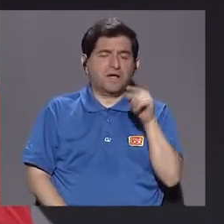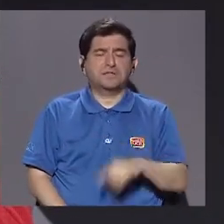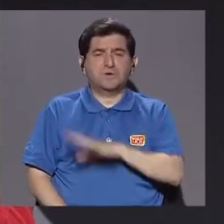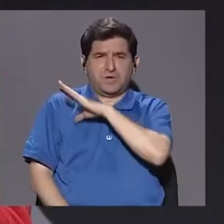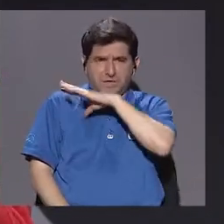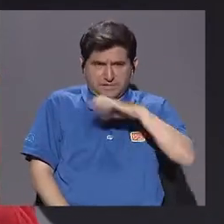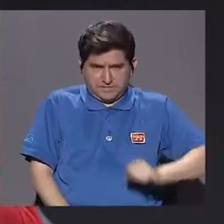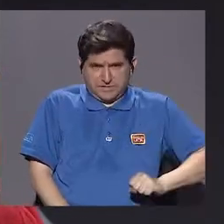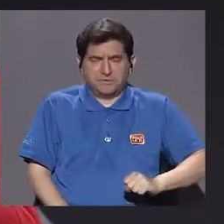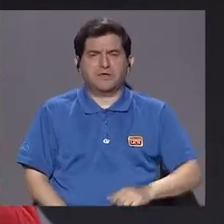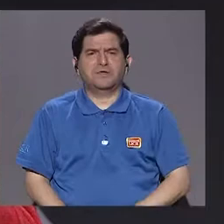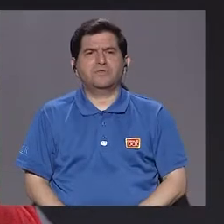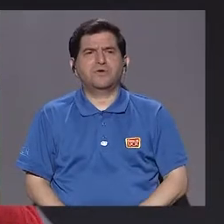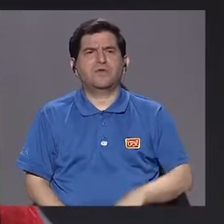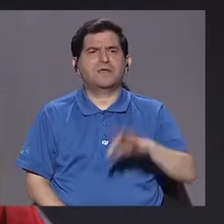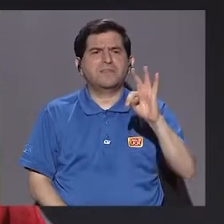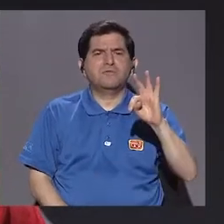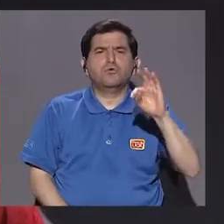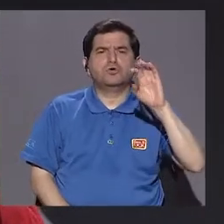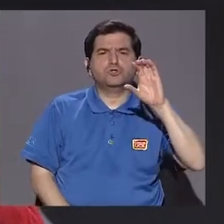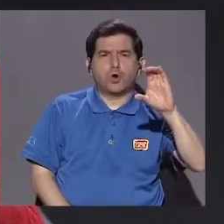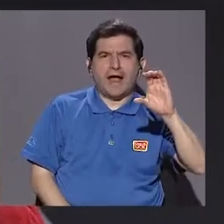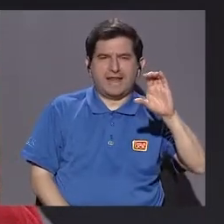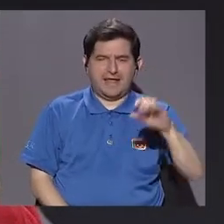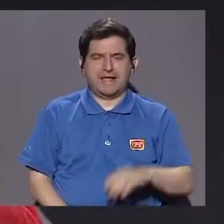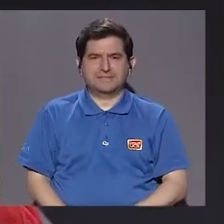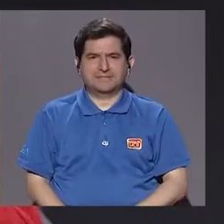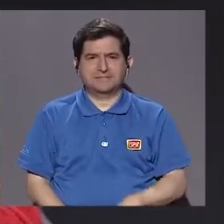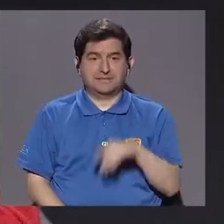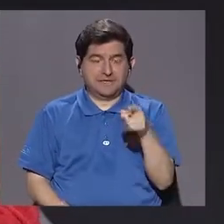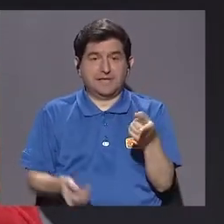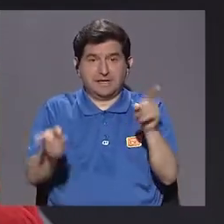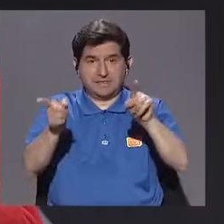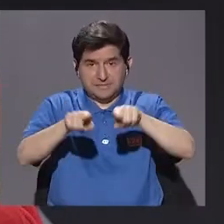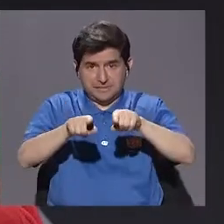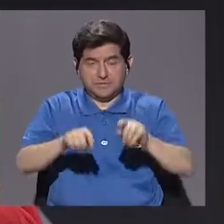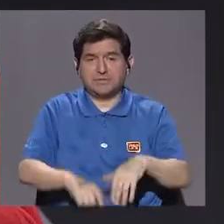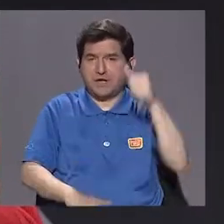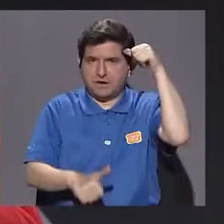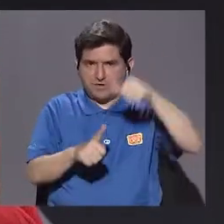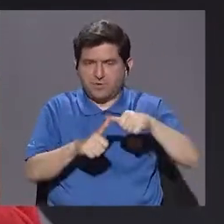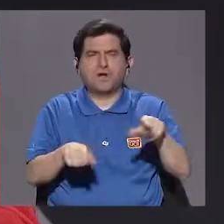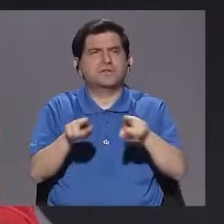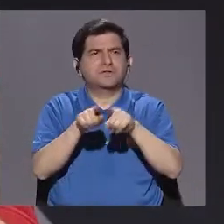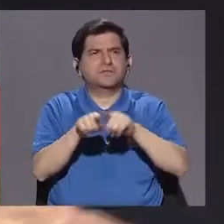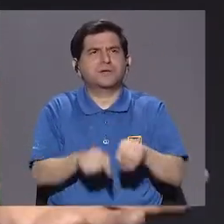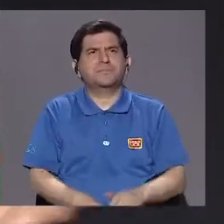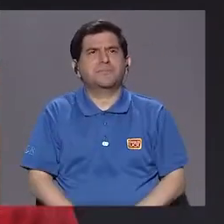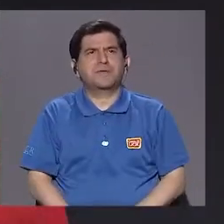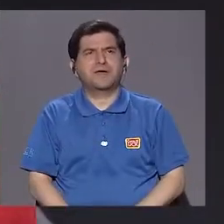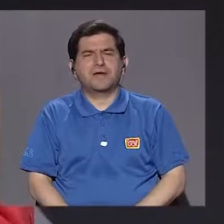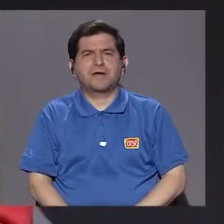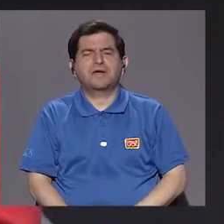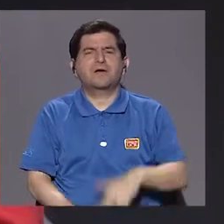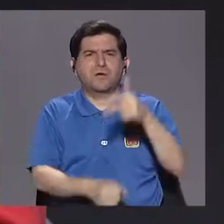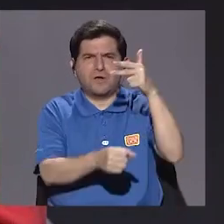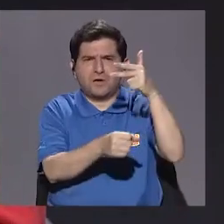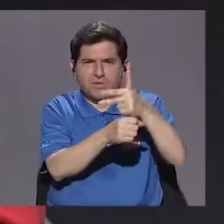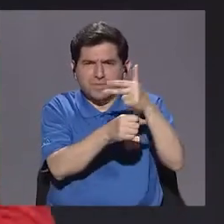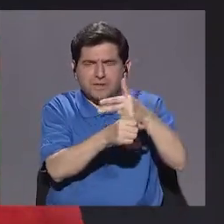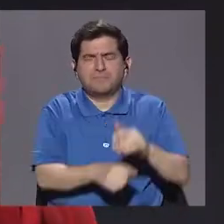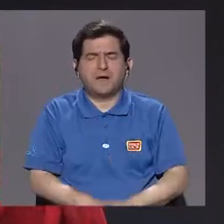de tiburcio carías subí con guatemala somoza en nicaragua